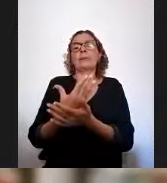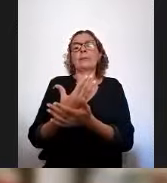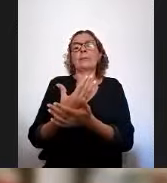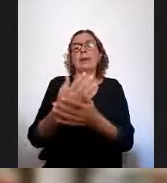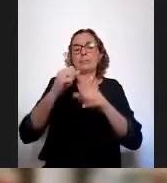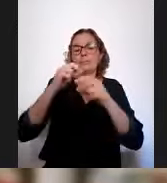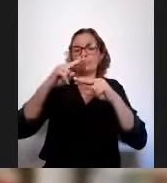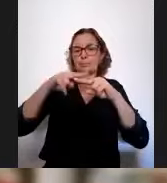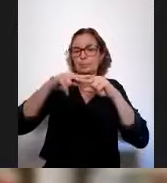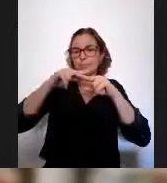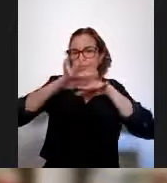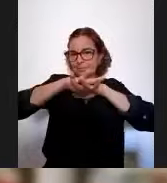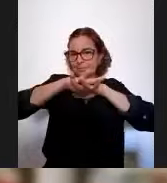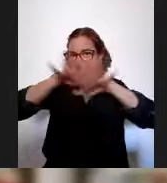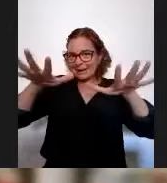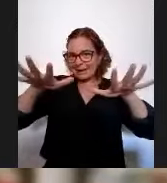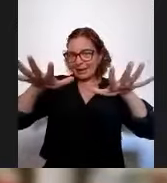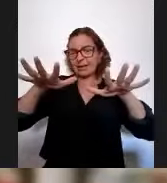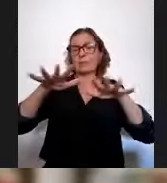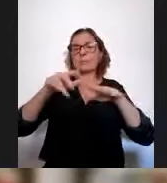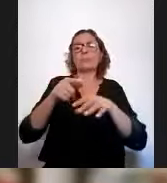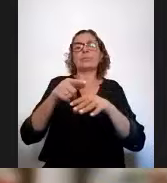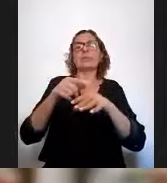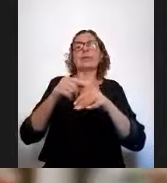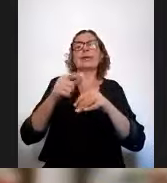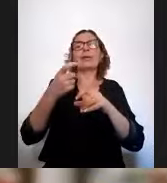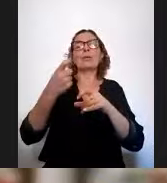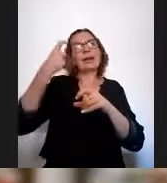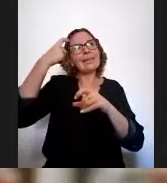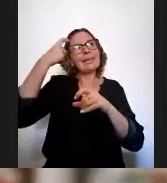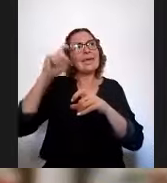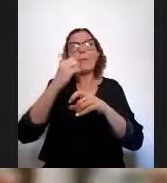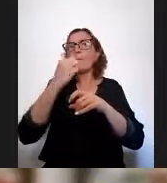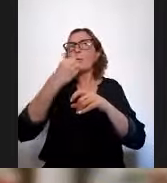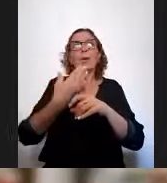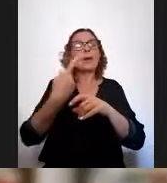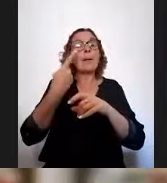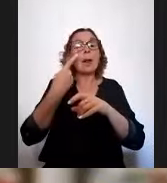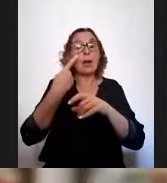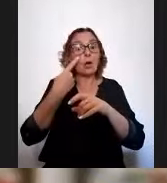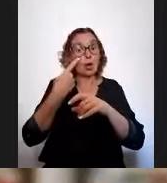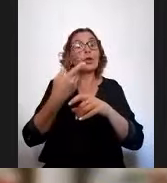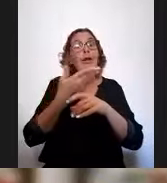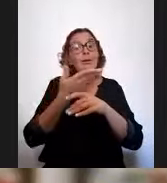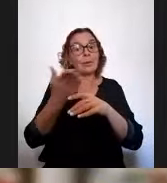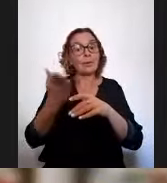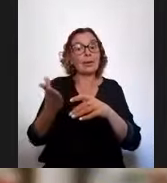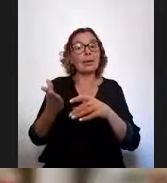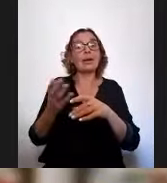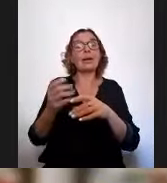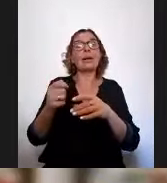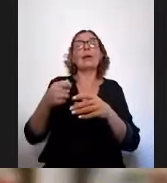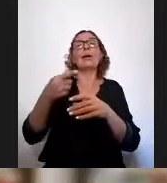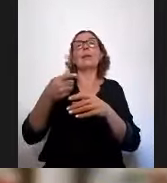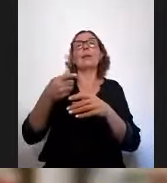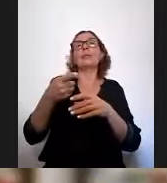redes, ¿sí? Es ideal también para darse a conocer a inversores, a